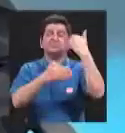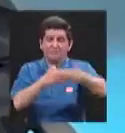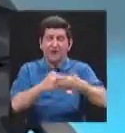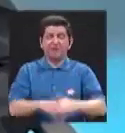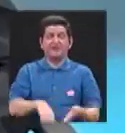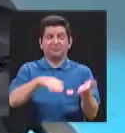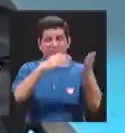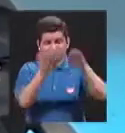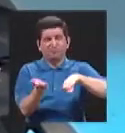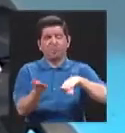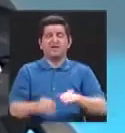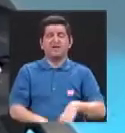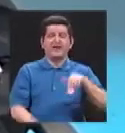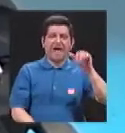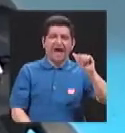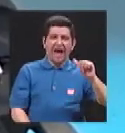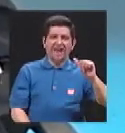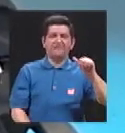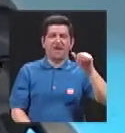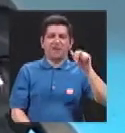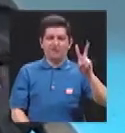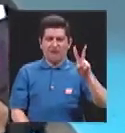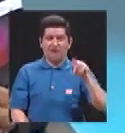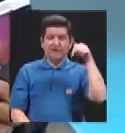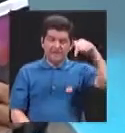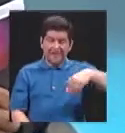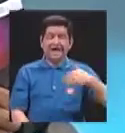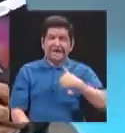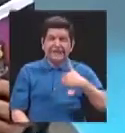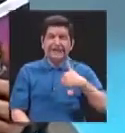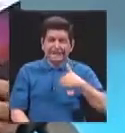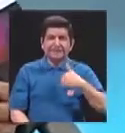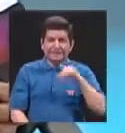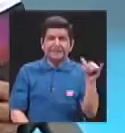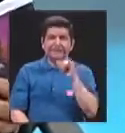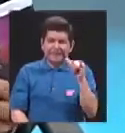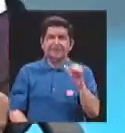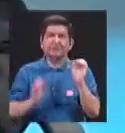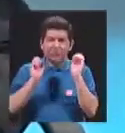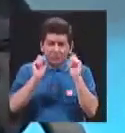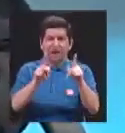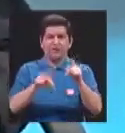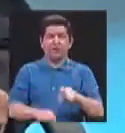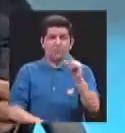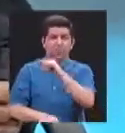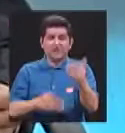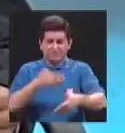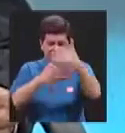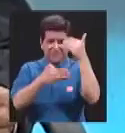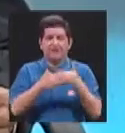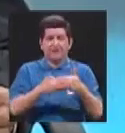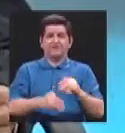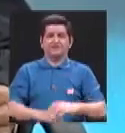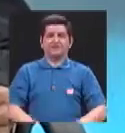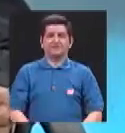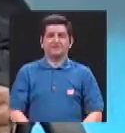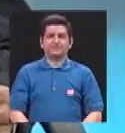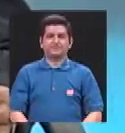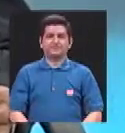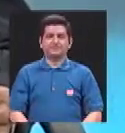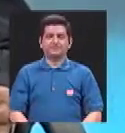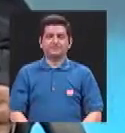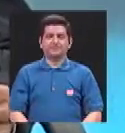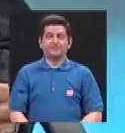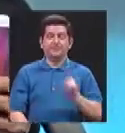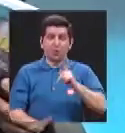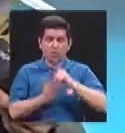después fallece Álvaro Vargas, a quien tuvimos. Así es, tuvimos la oportunidad una semana antes. En Lunes de